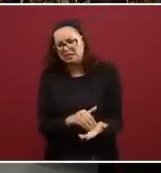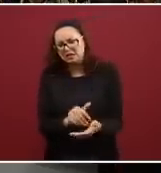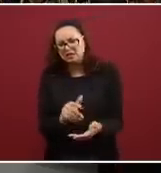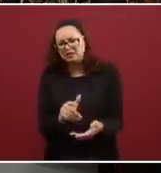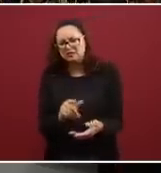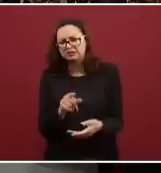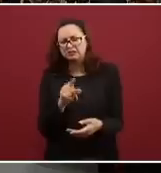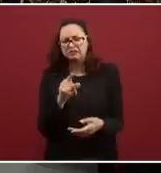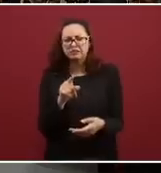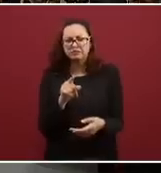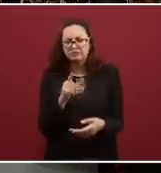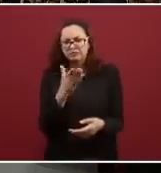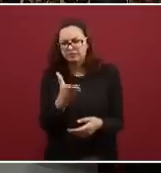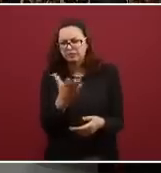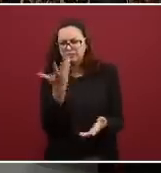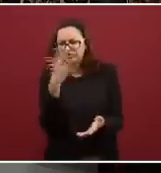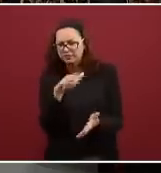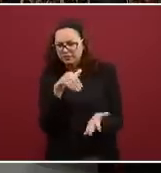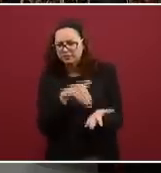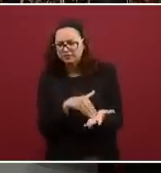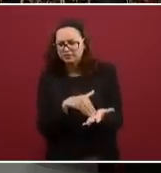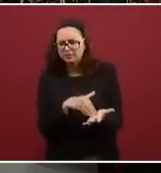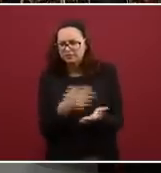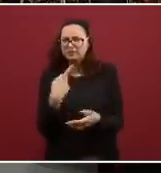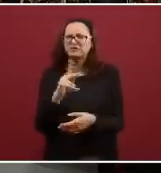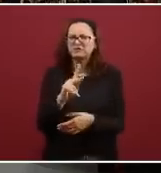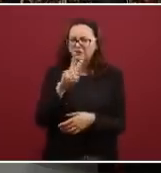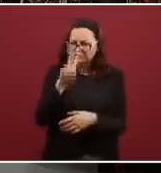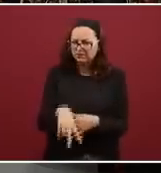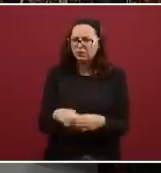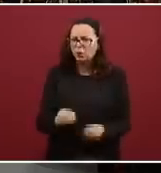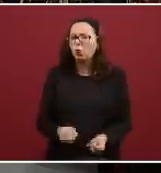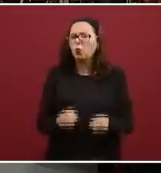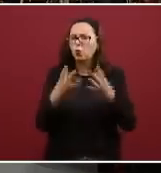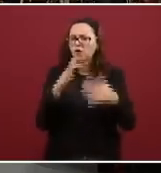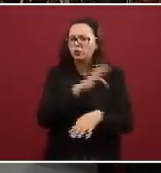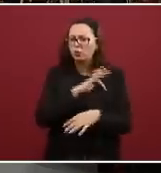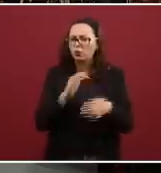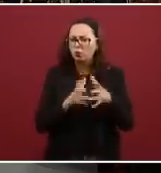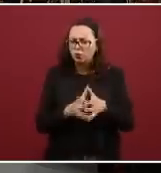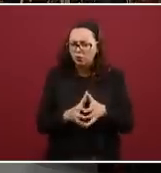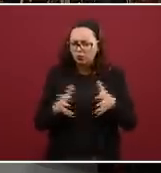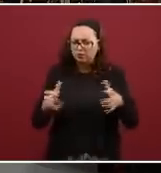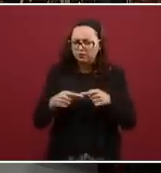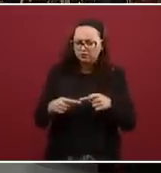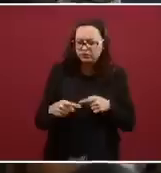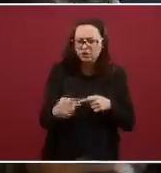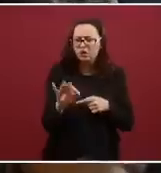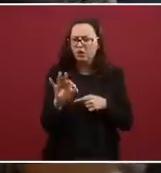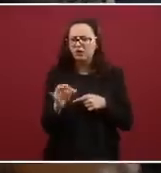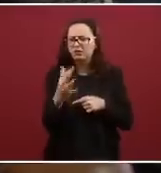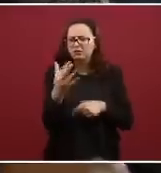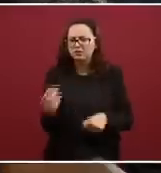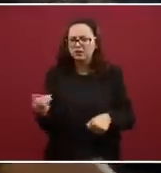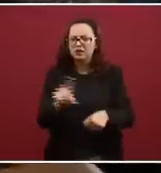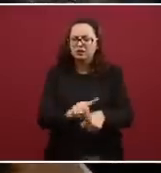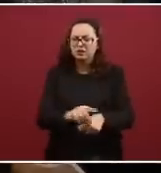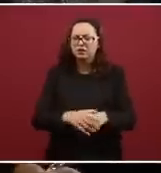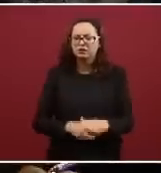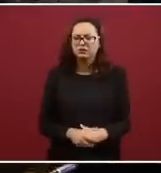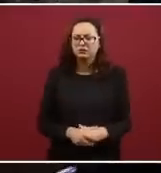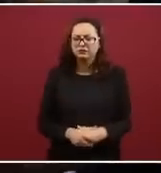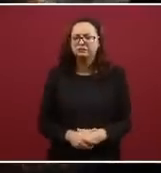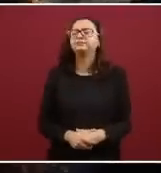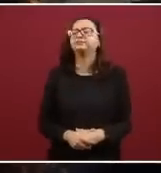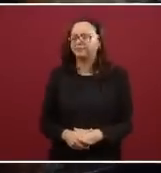es que hasta usted dice que son 10.000 pero realmente cuánto podría aumentar nada más en este país o en cualquiera y le digo de insistir y ahí hoy entiendo su